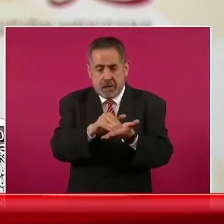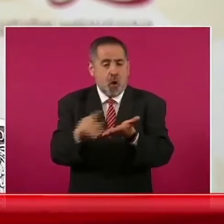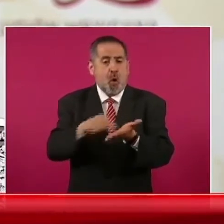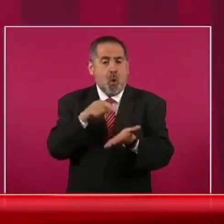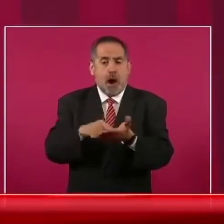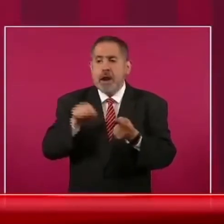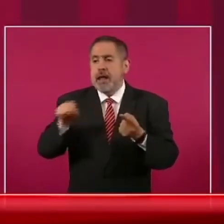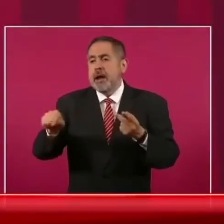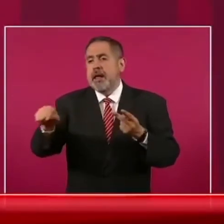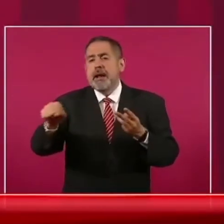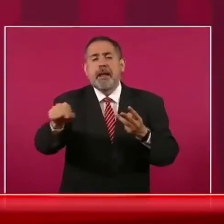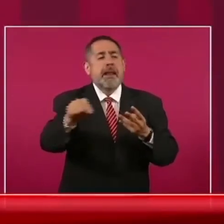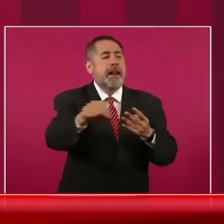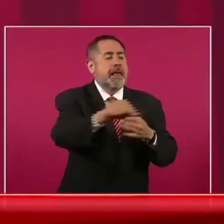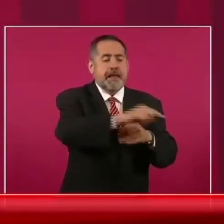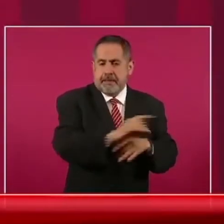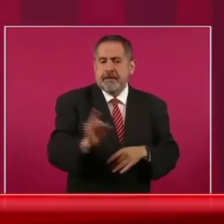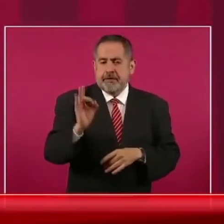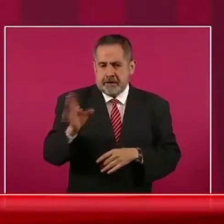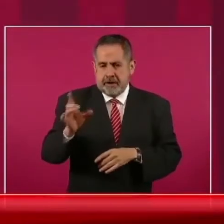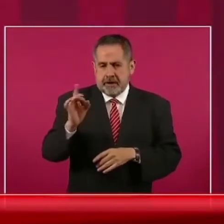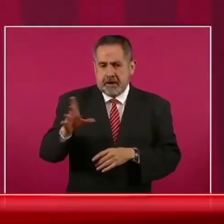que ya tienen acceso